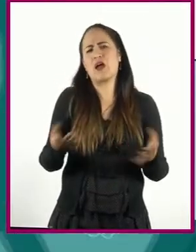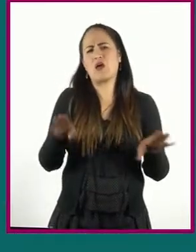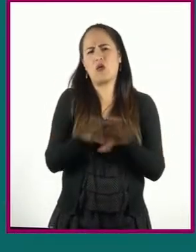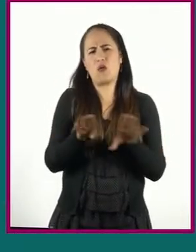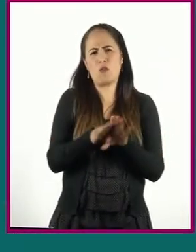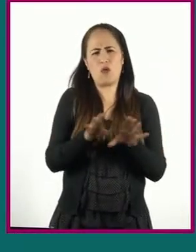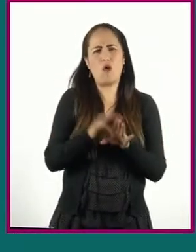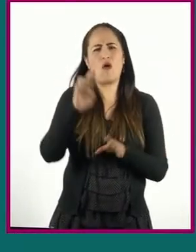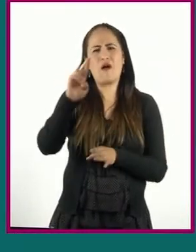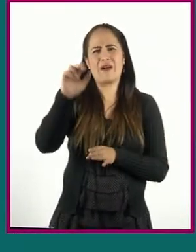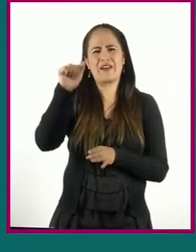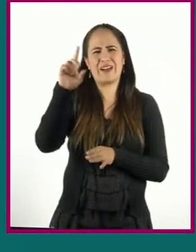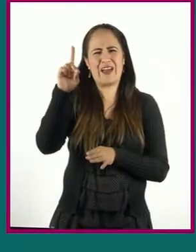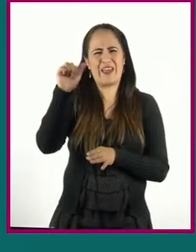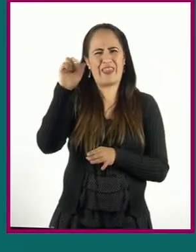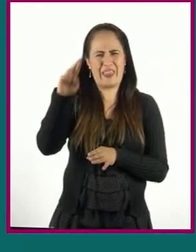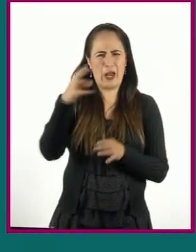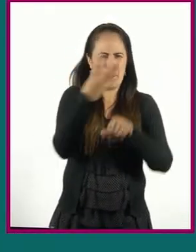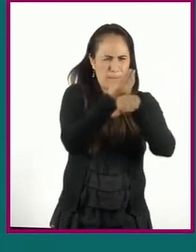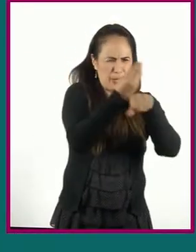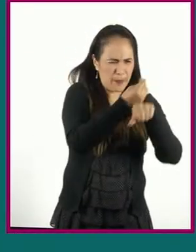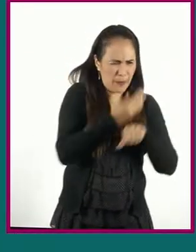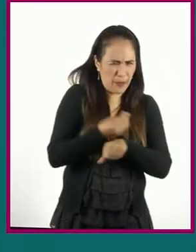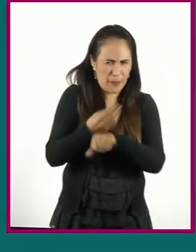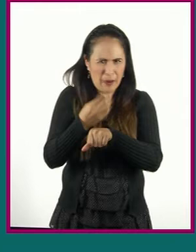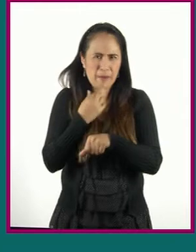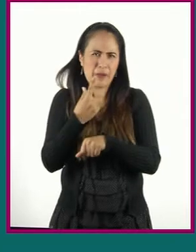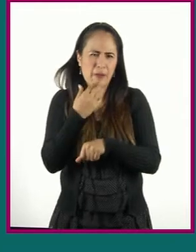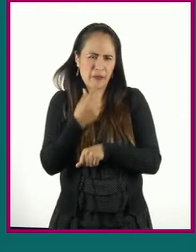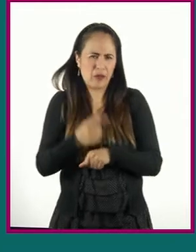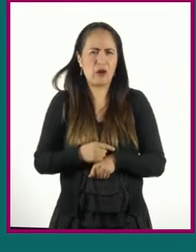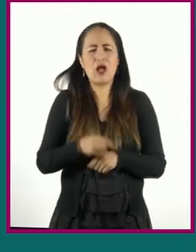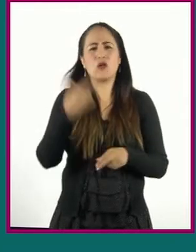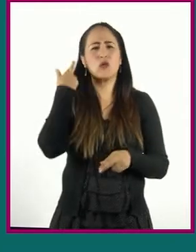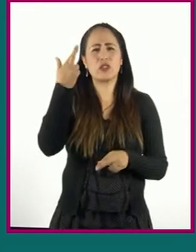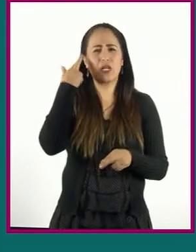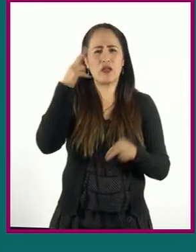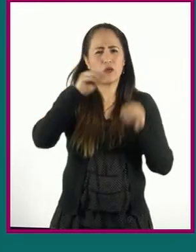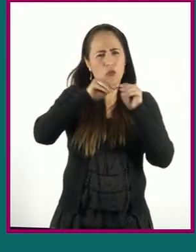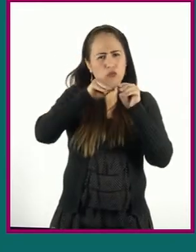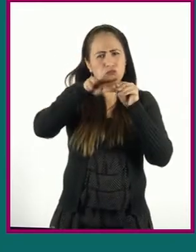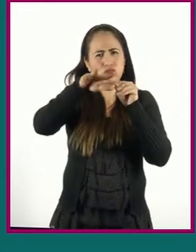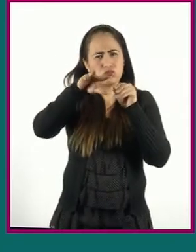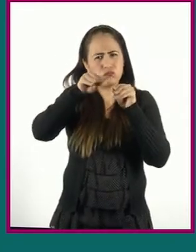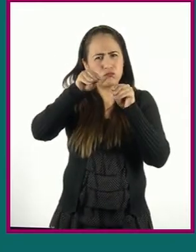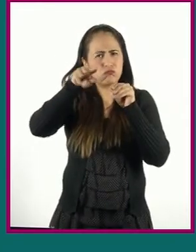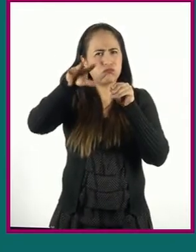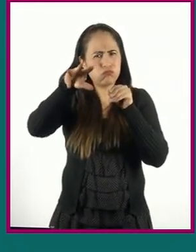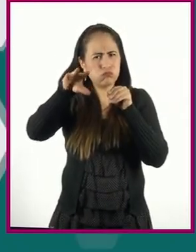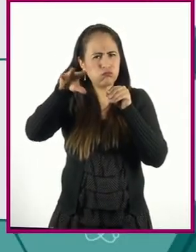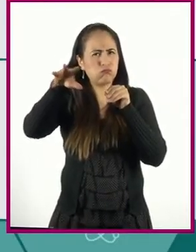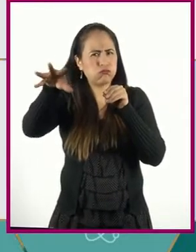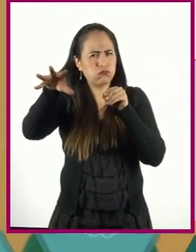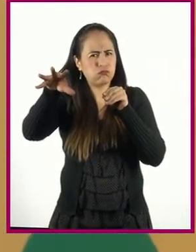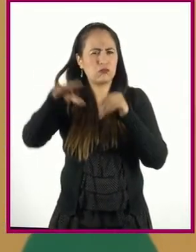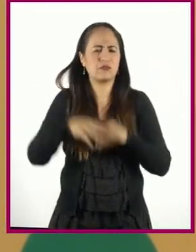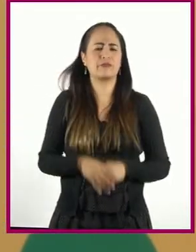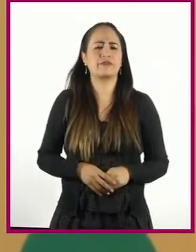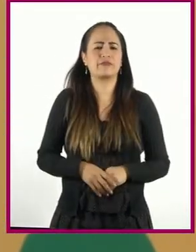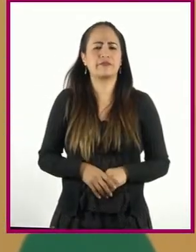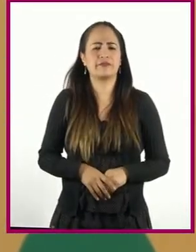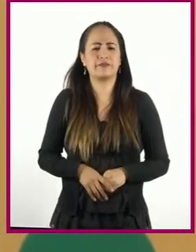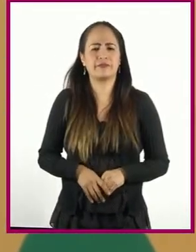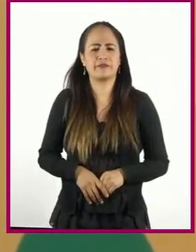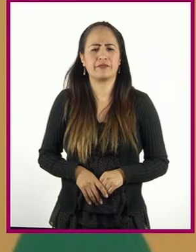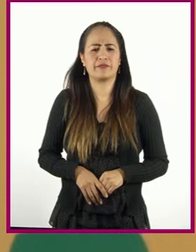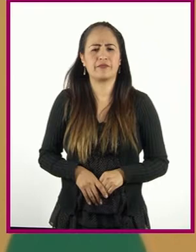radares. Los radares utilizan ondas de radio y se analizan los ecos que producen.